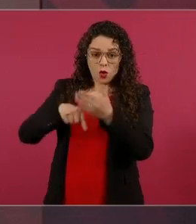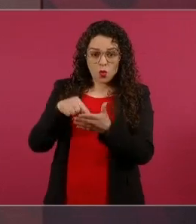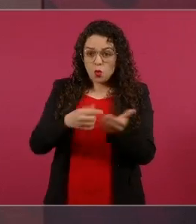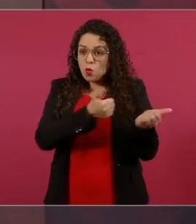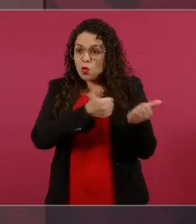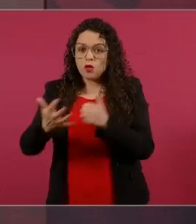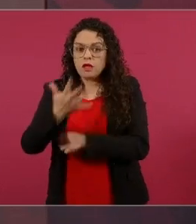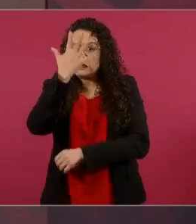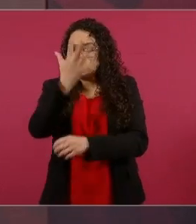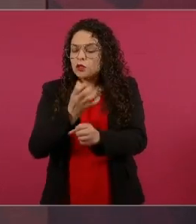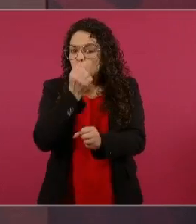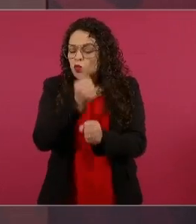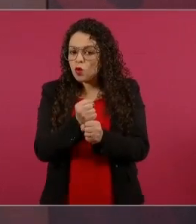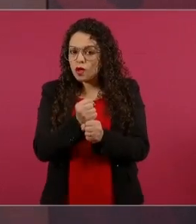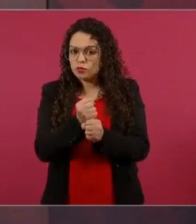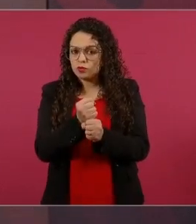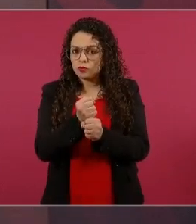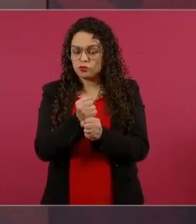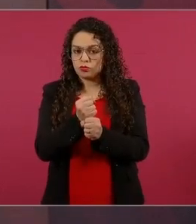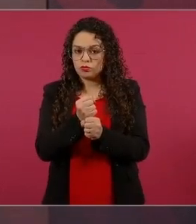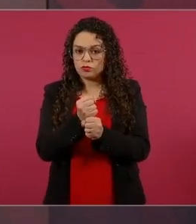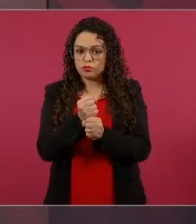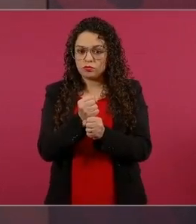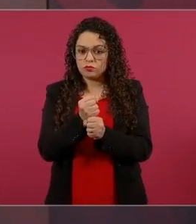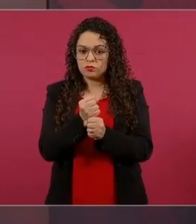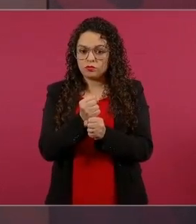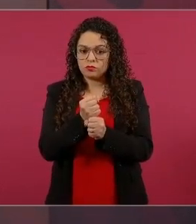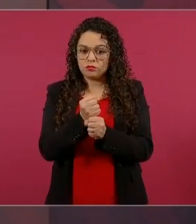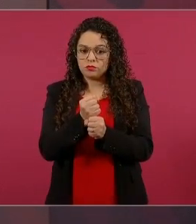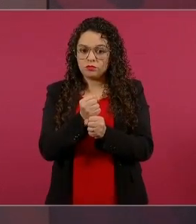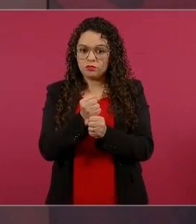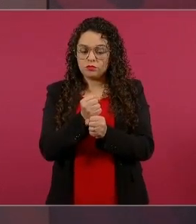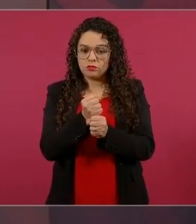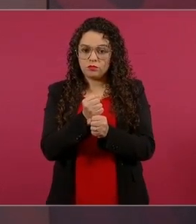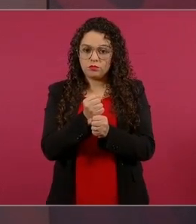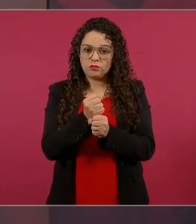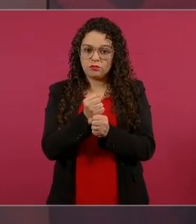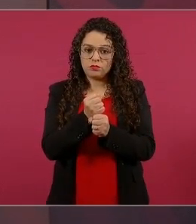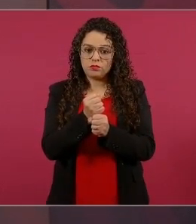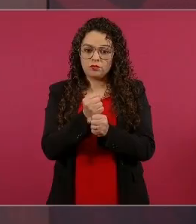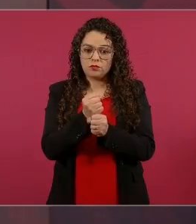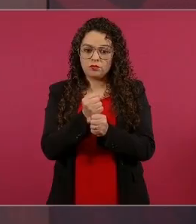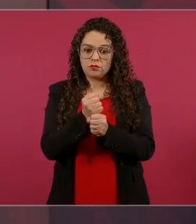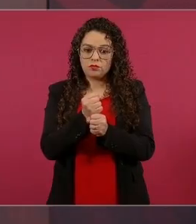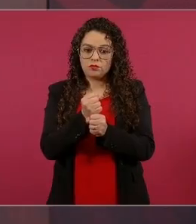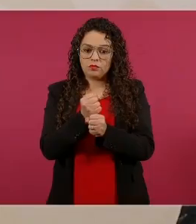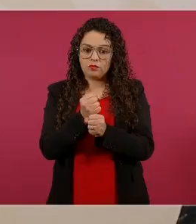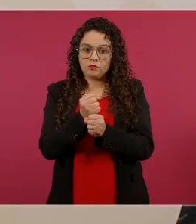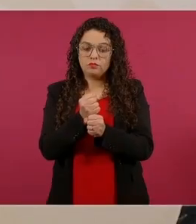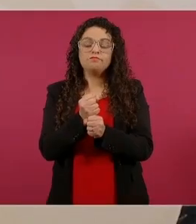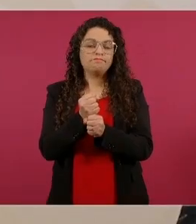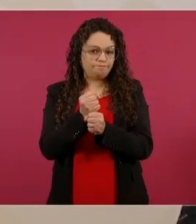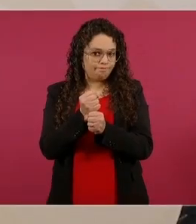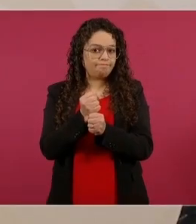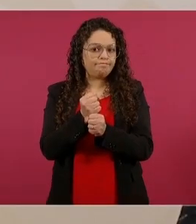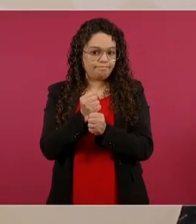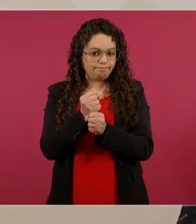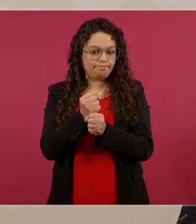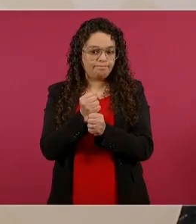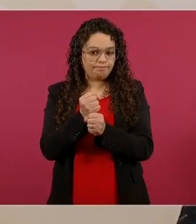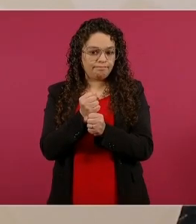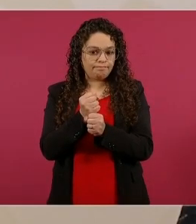honradamente en Estados Unidos el partido que